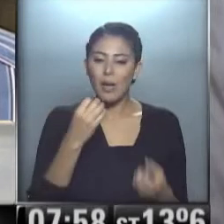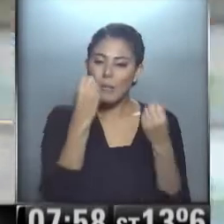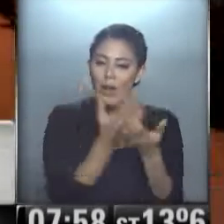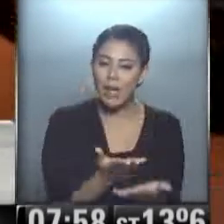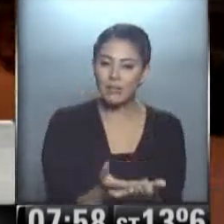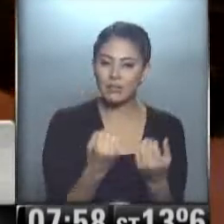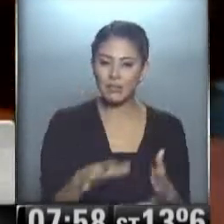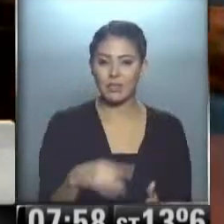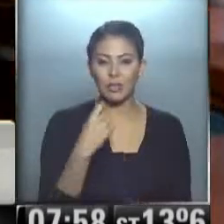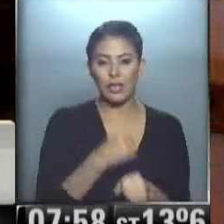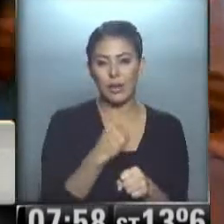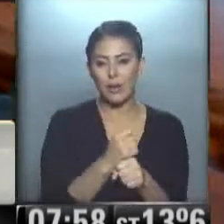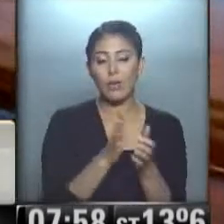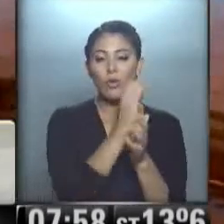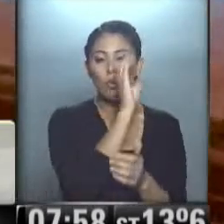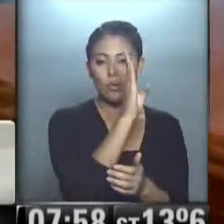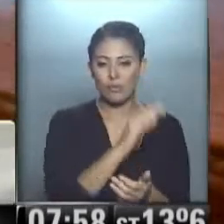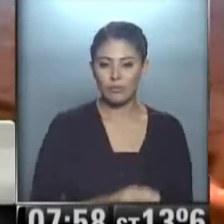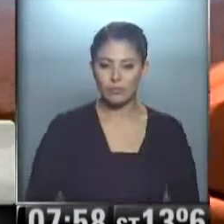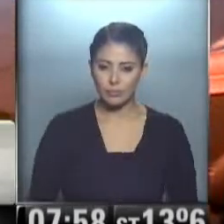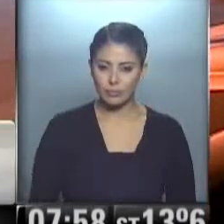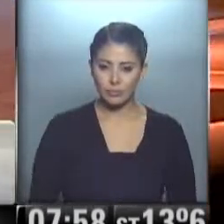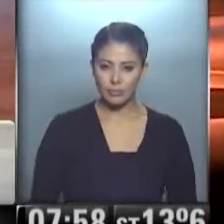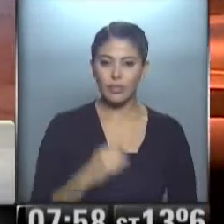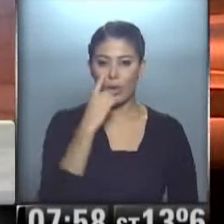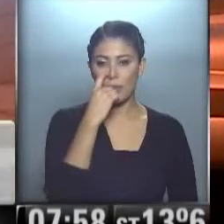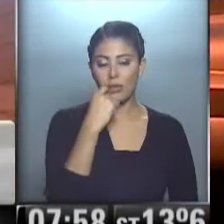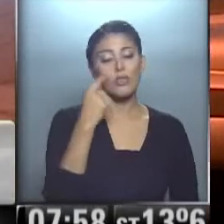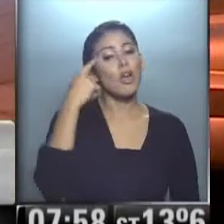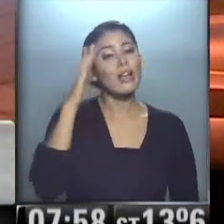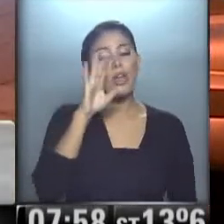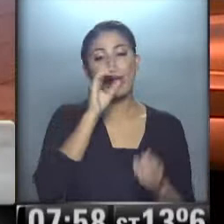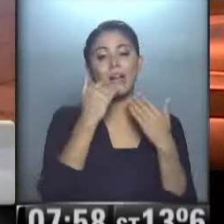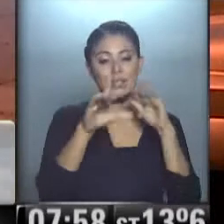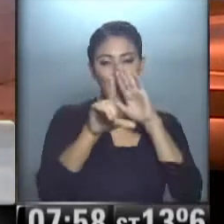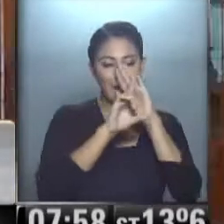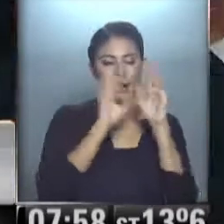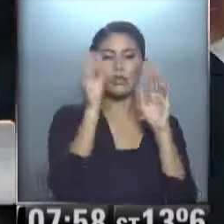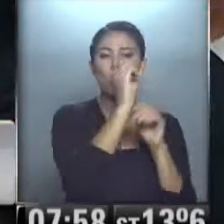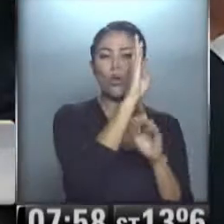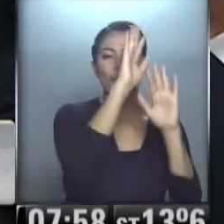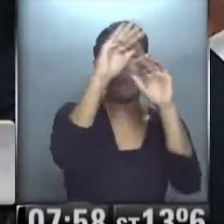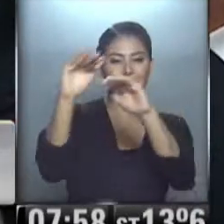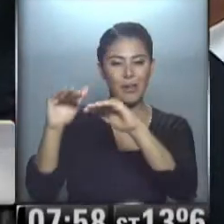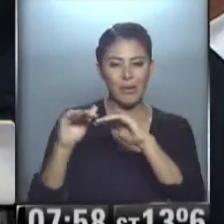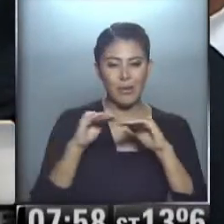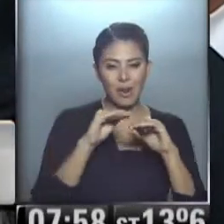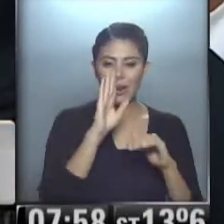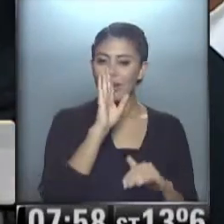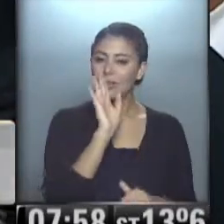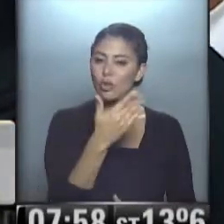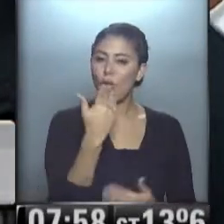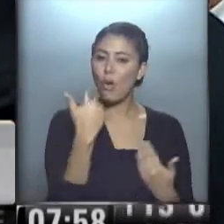iniciativa que, bueno, estamos trabajando con los clubes de barrio. Yo creo que con la ley se van a emparejar todos los clubes y todos van a tener